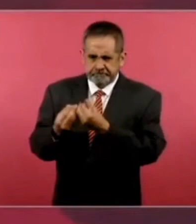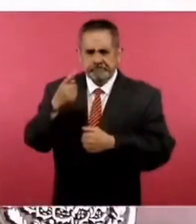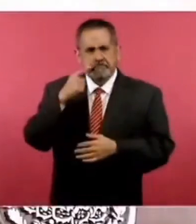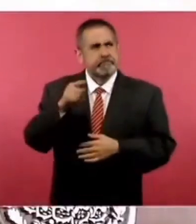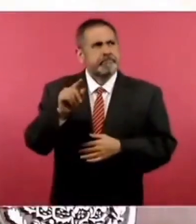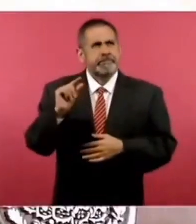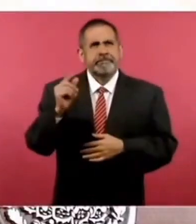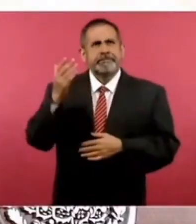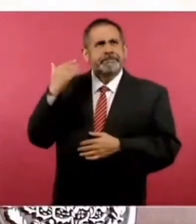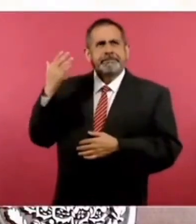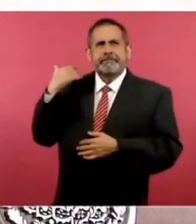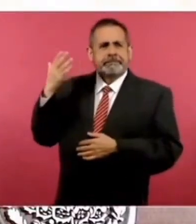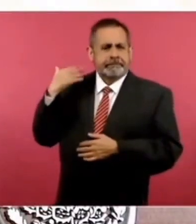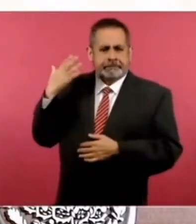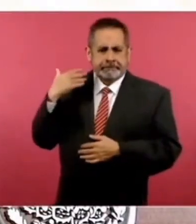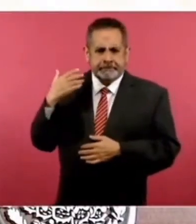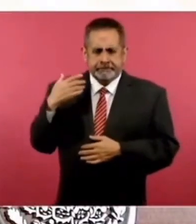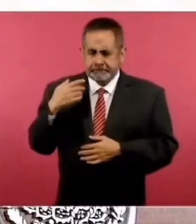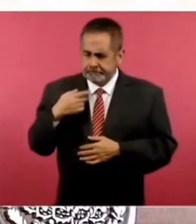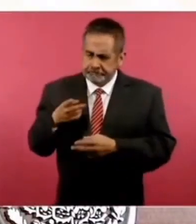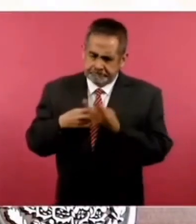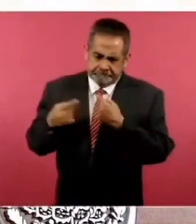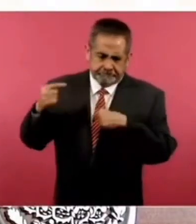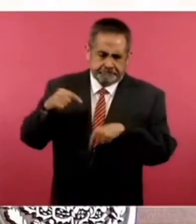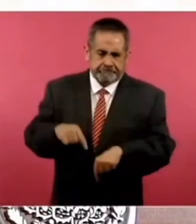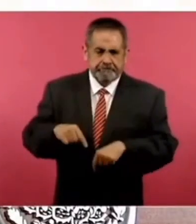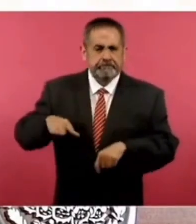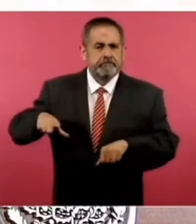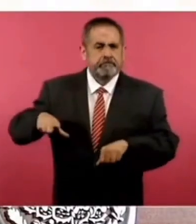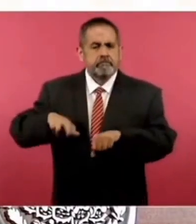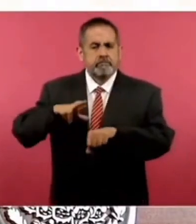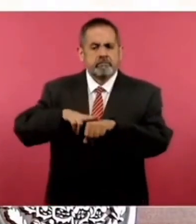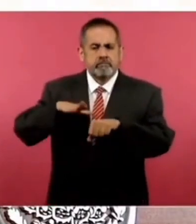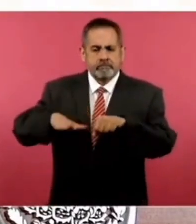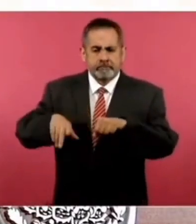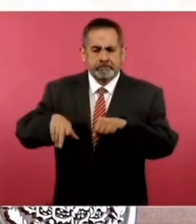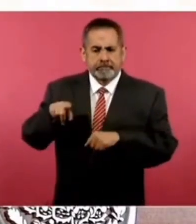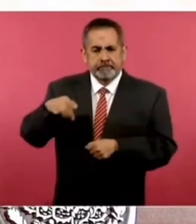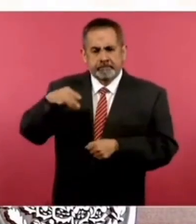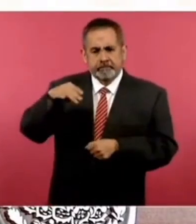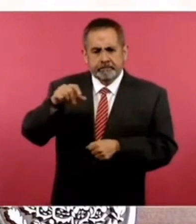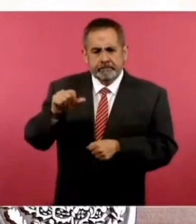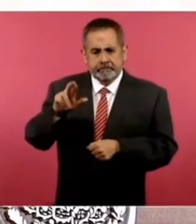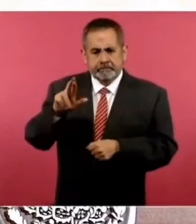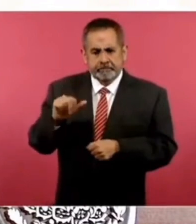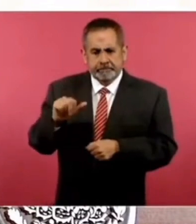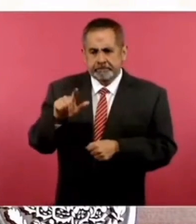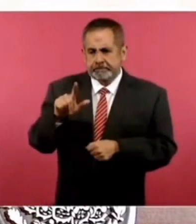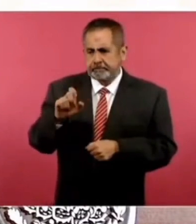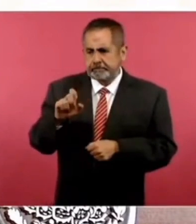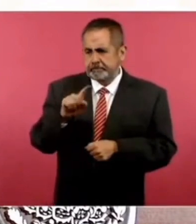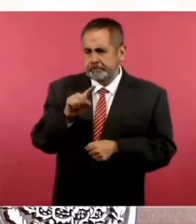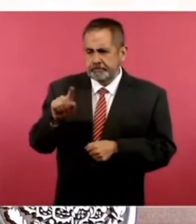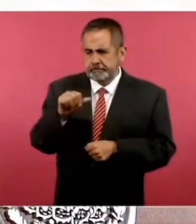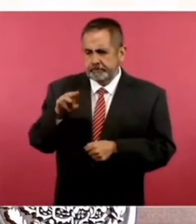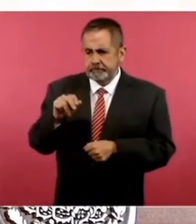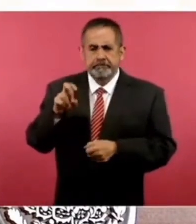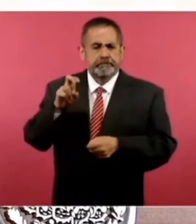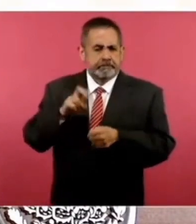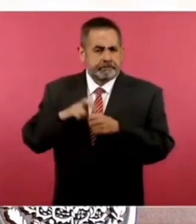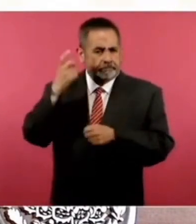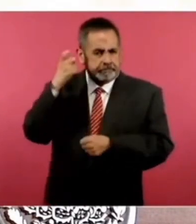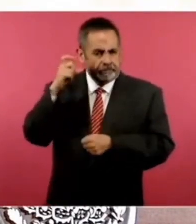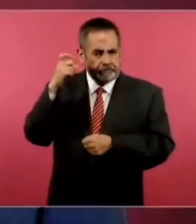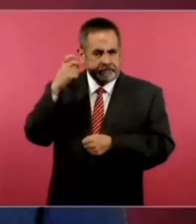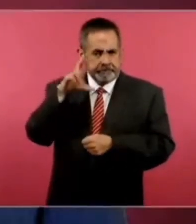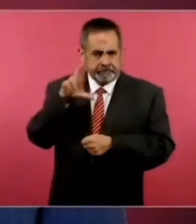unos días estuvo aquí la gobernadora Mara Lezama de Quintana Roo